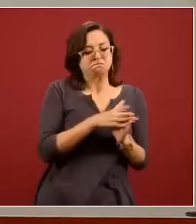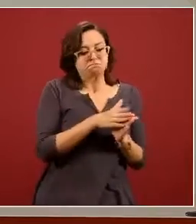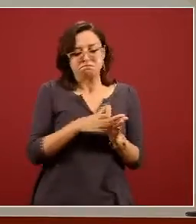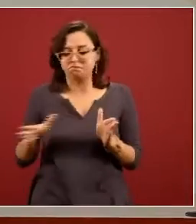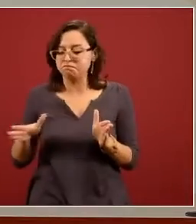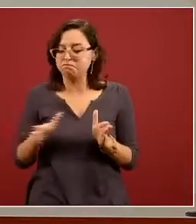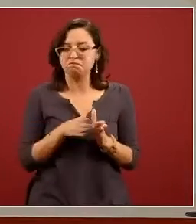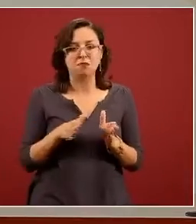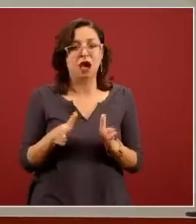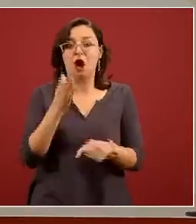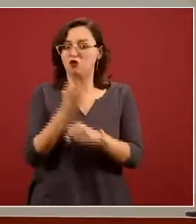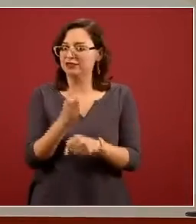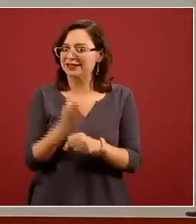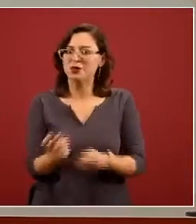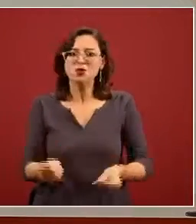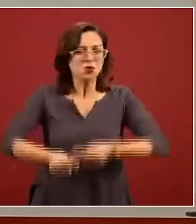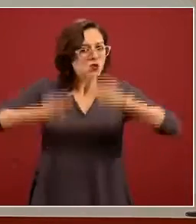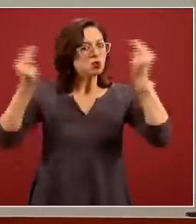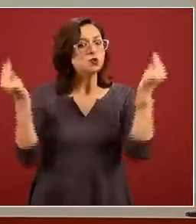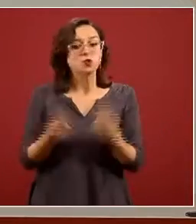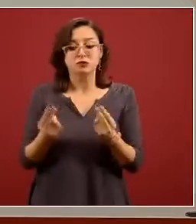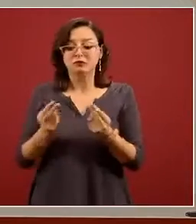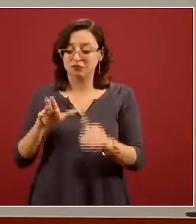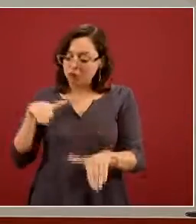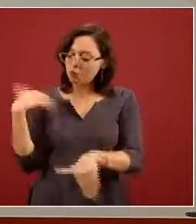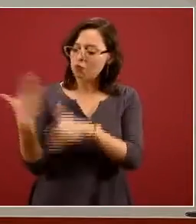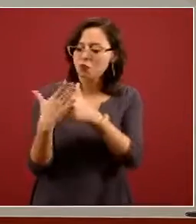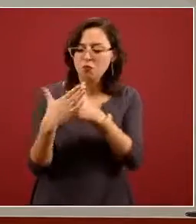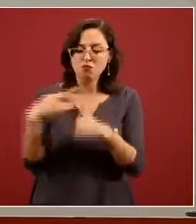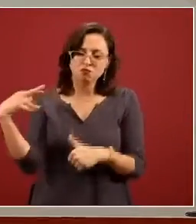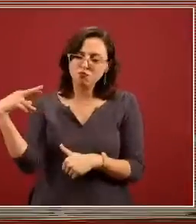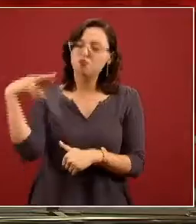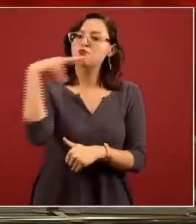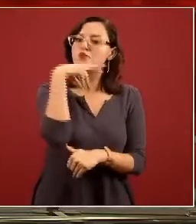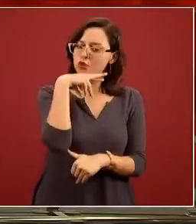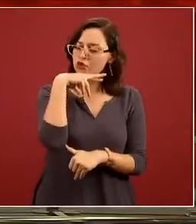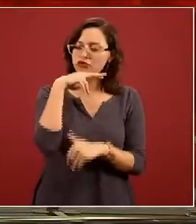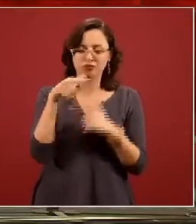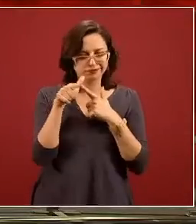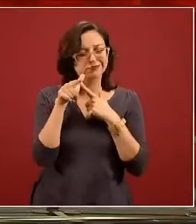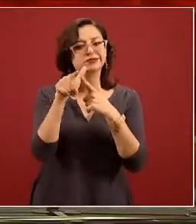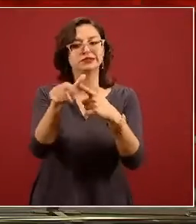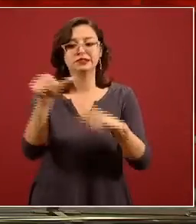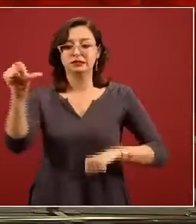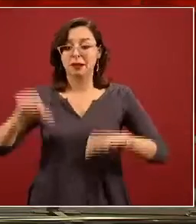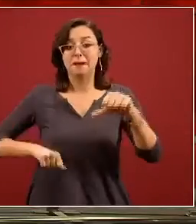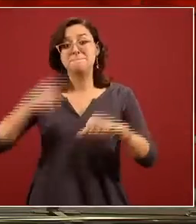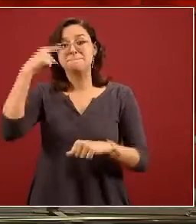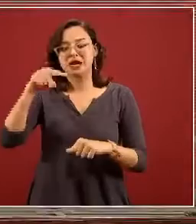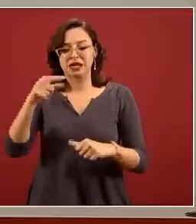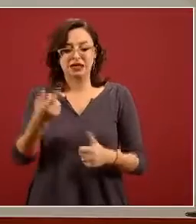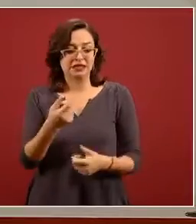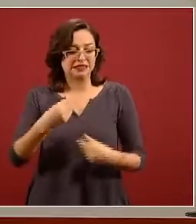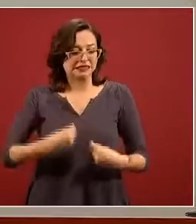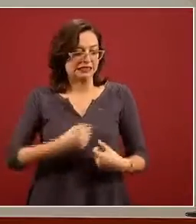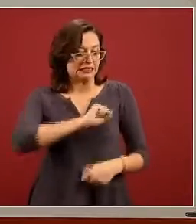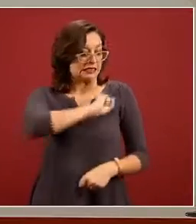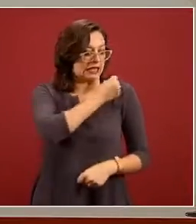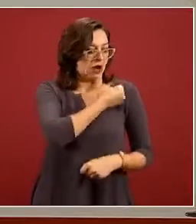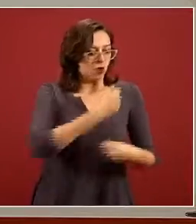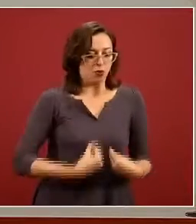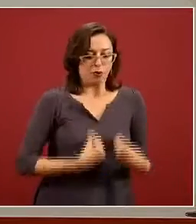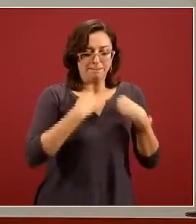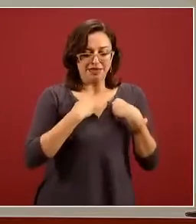más pronto que sea posible para que el balance entre proteger la salud y la vida y proteger